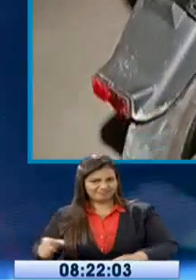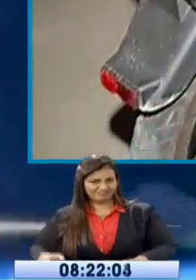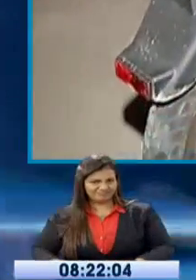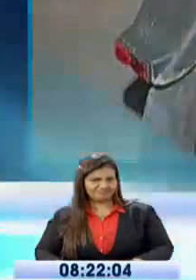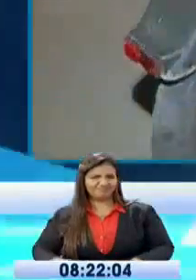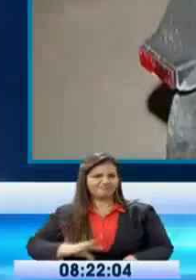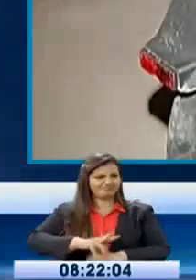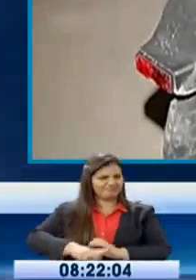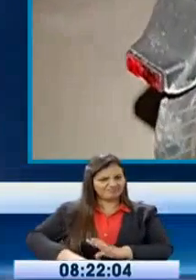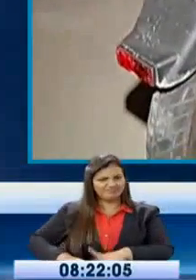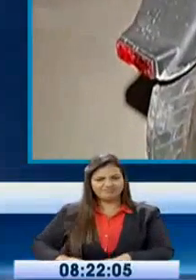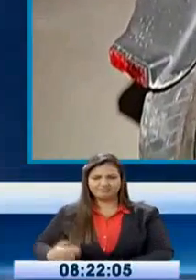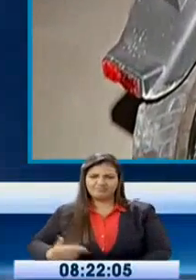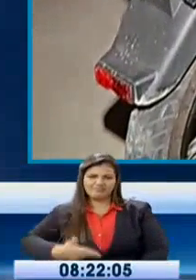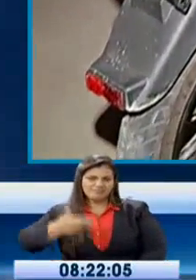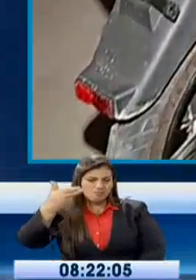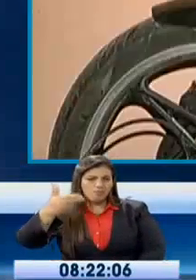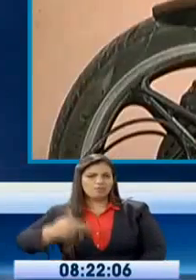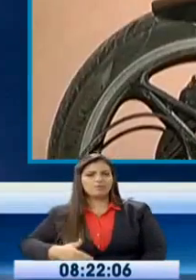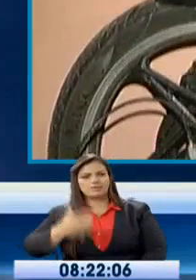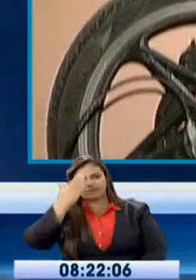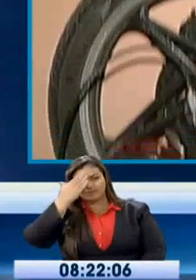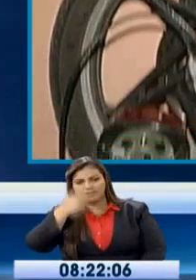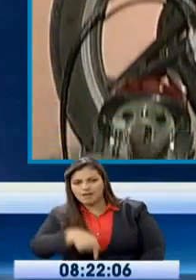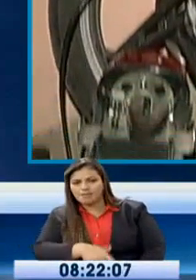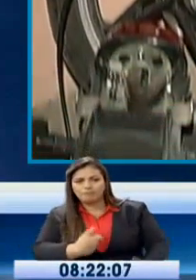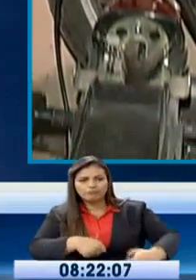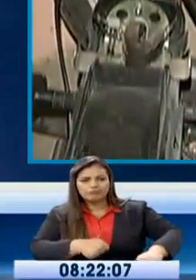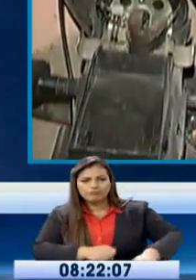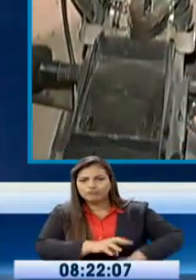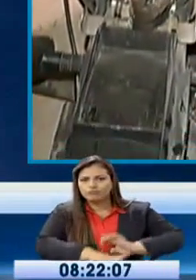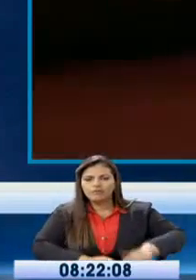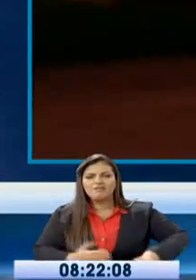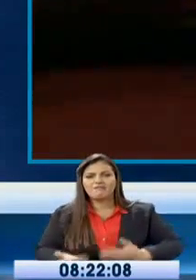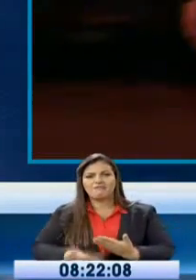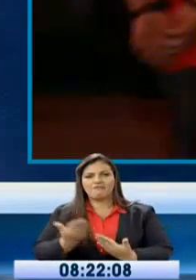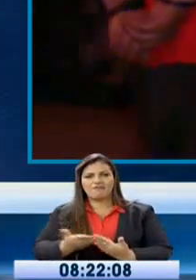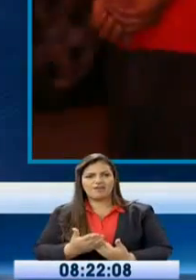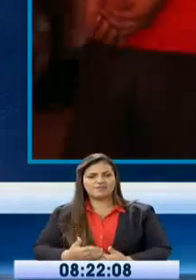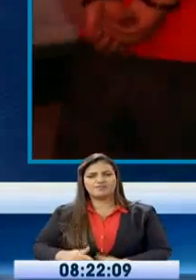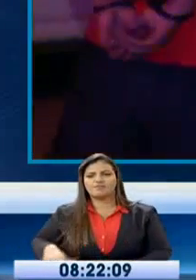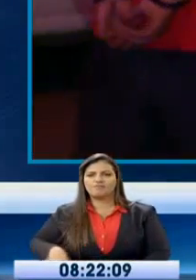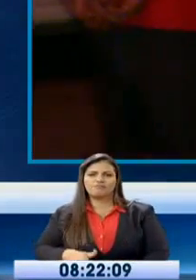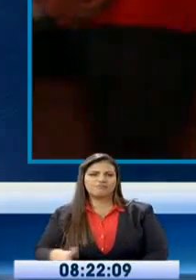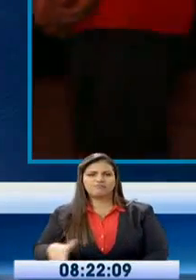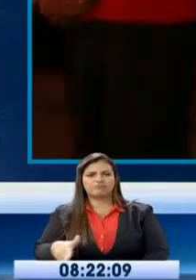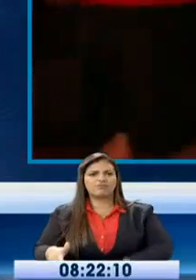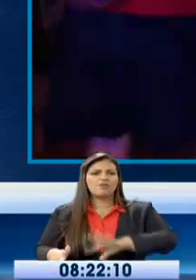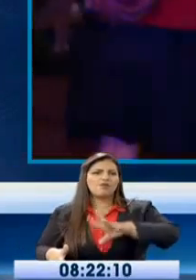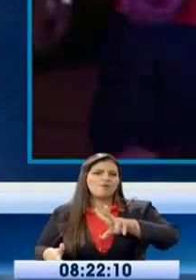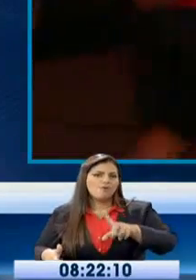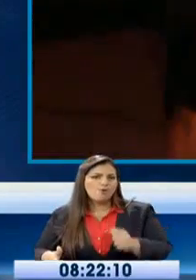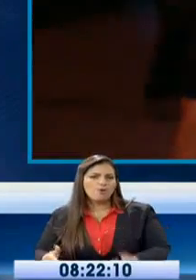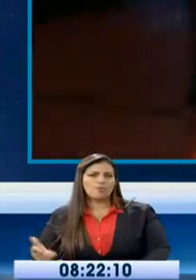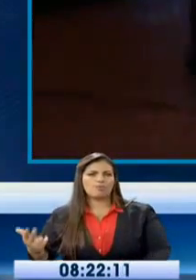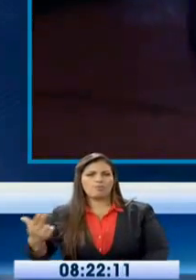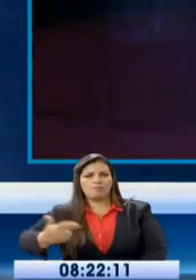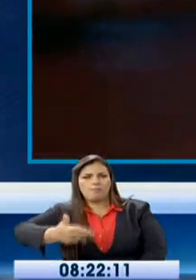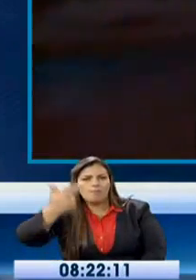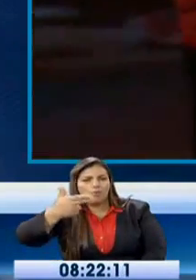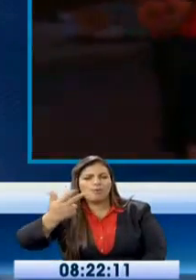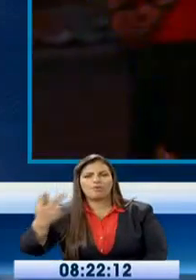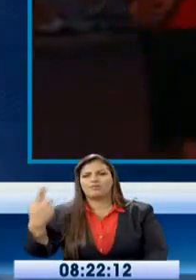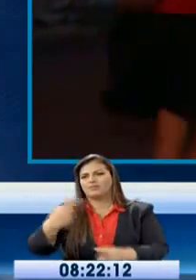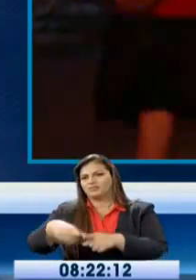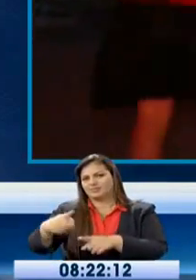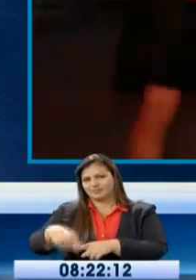la efectividad también y la necesidad de los operativos que realiza la ATM, la CTE y la Policía Nacional. Y tú te darás